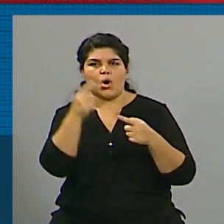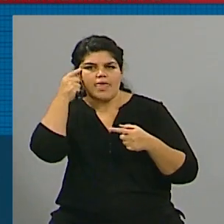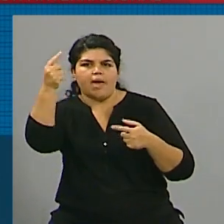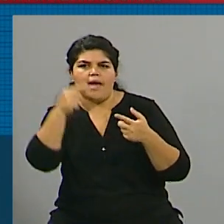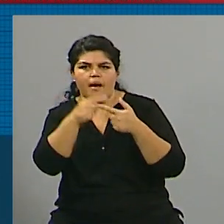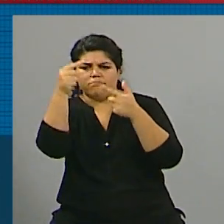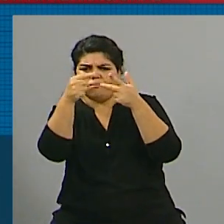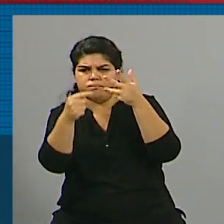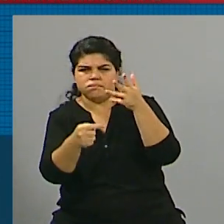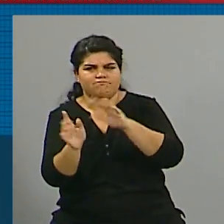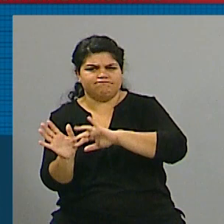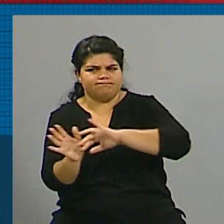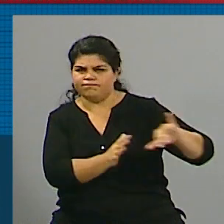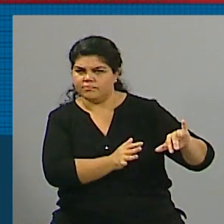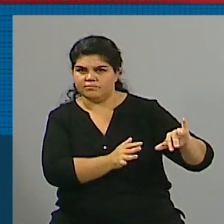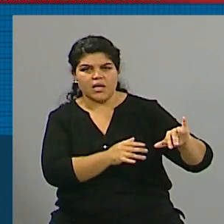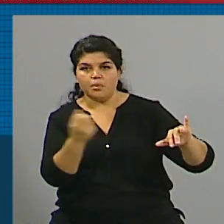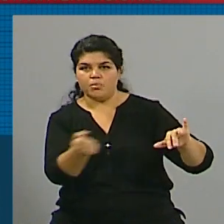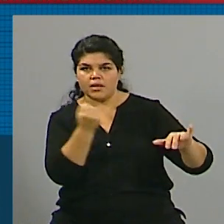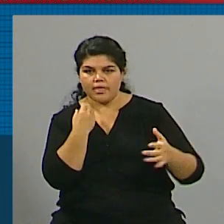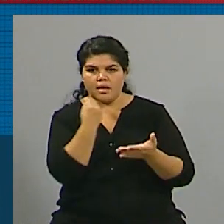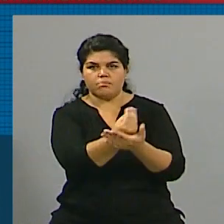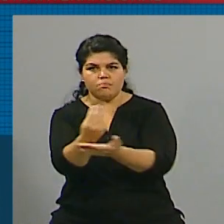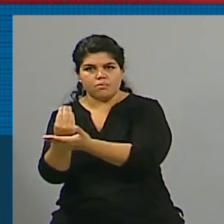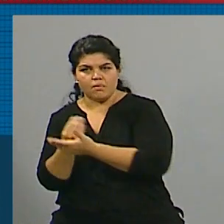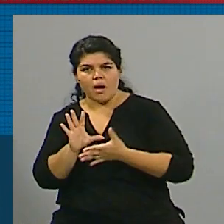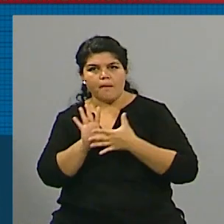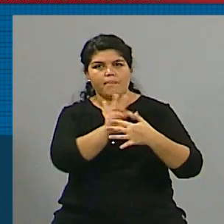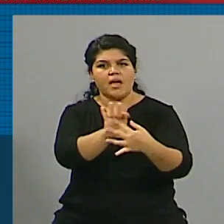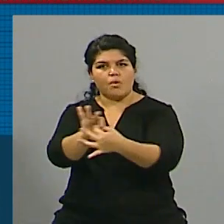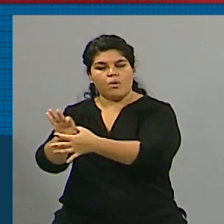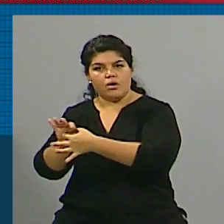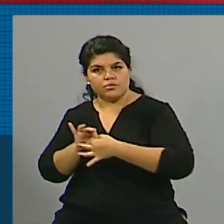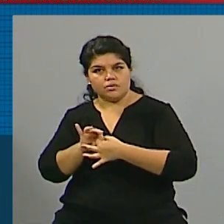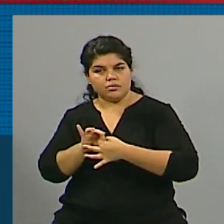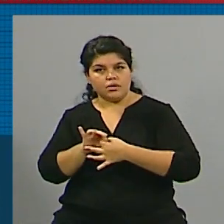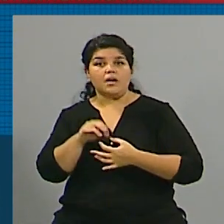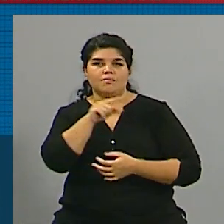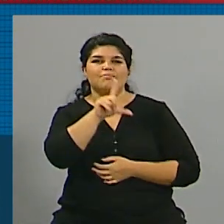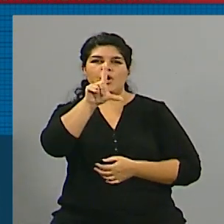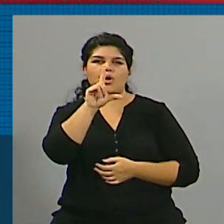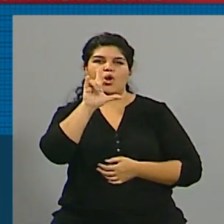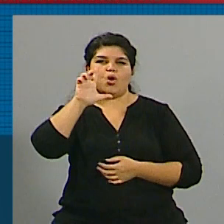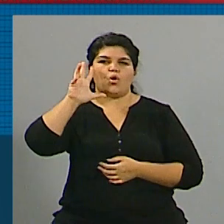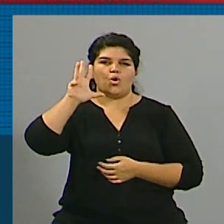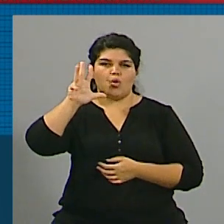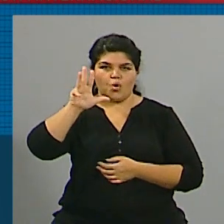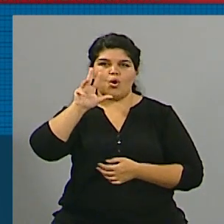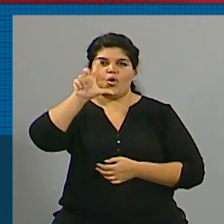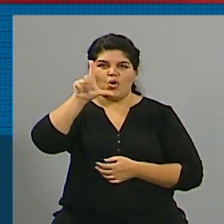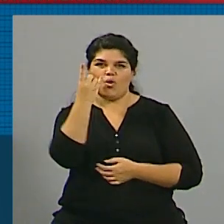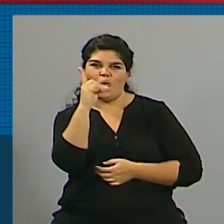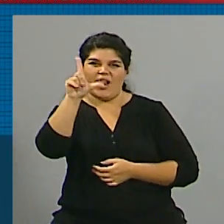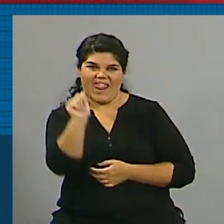lo lleva a un Lula da Silva a potenciar esos vínculos, entendiendo que es su principal socio comercial, a tratar de abrir los